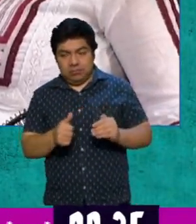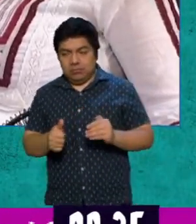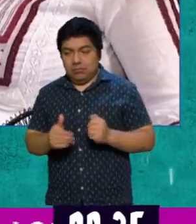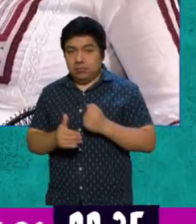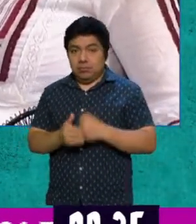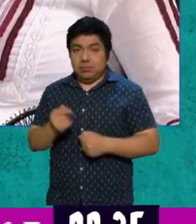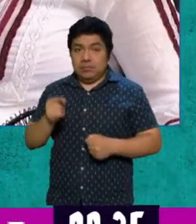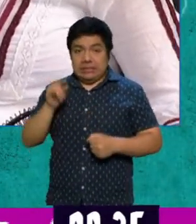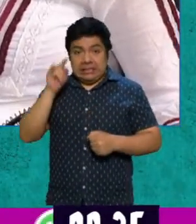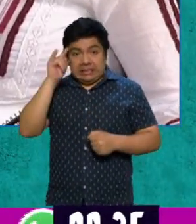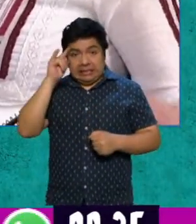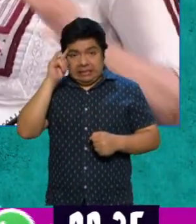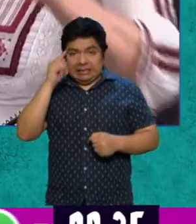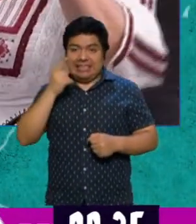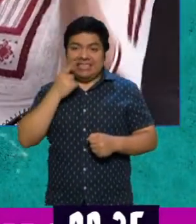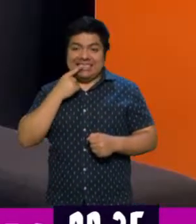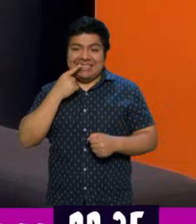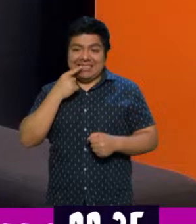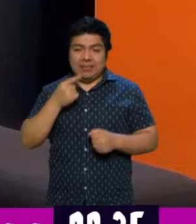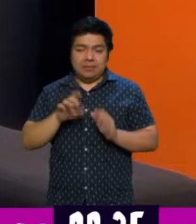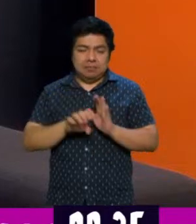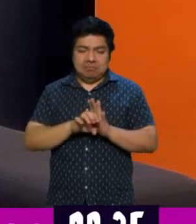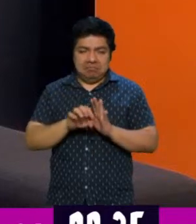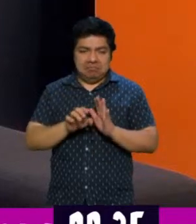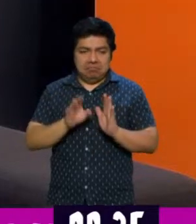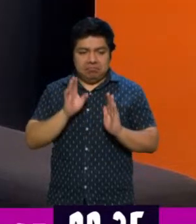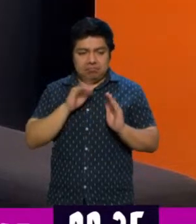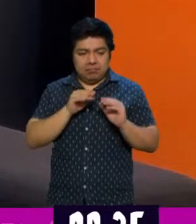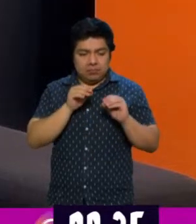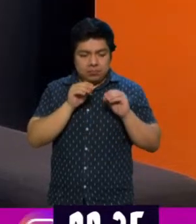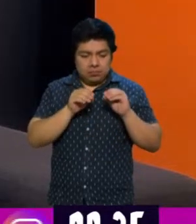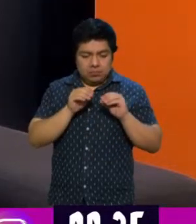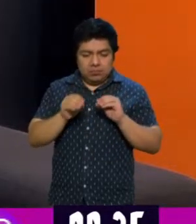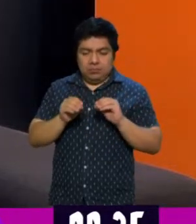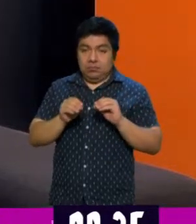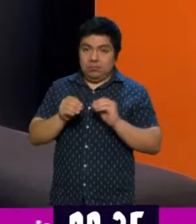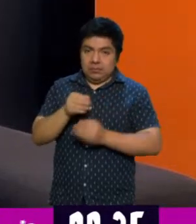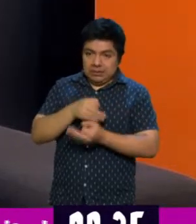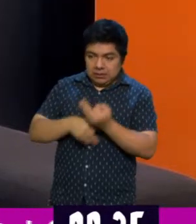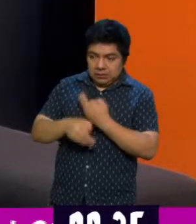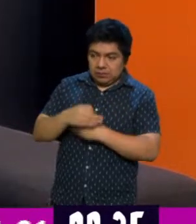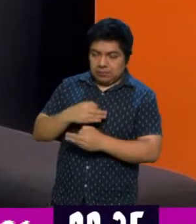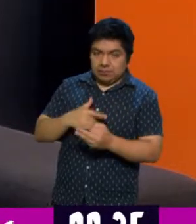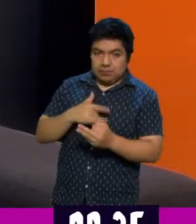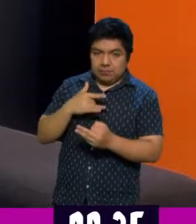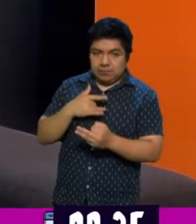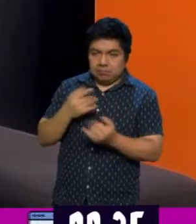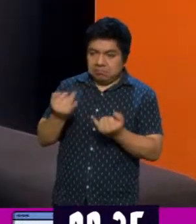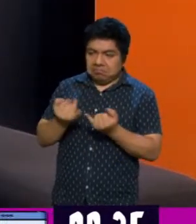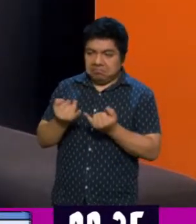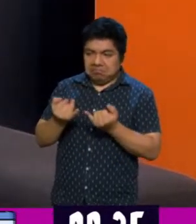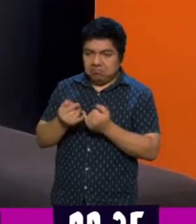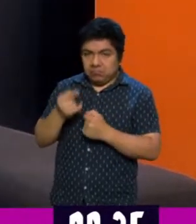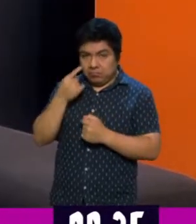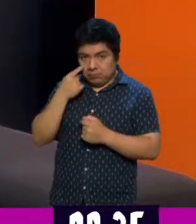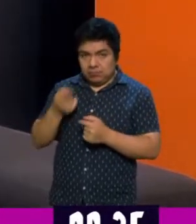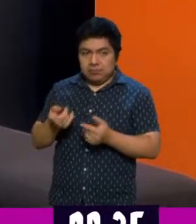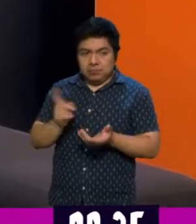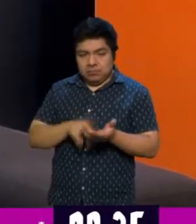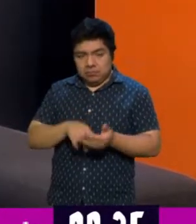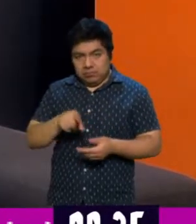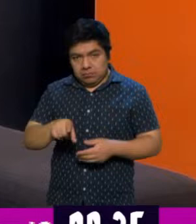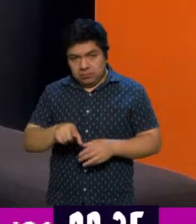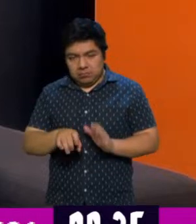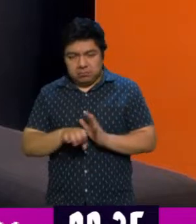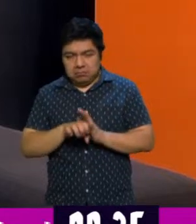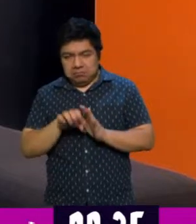mal de alguna manera Como si no estuviera acomodado nos bien. compete a todos, Con la pobreza y y todos con el somos cómplices de Claro. ese mal.